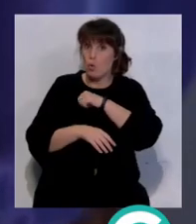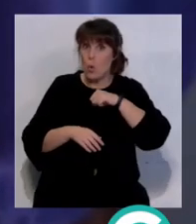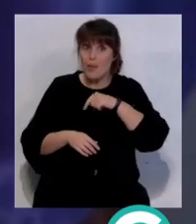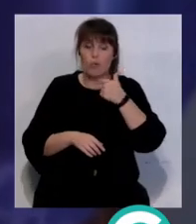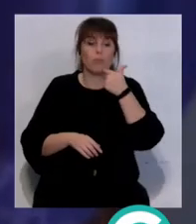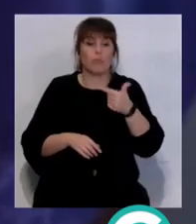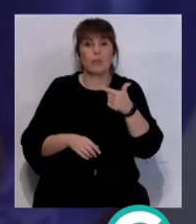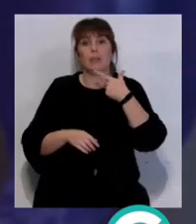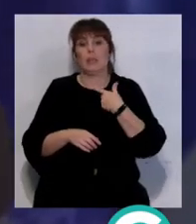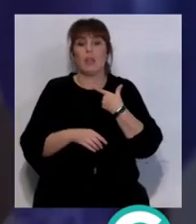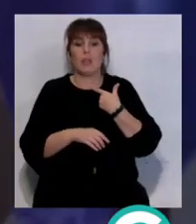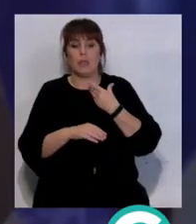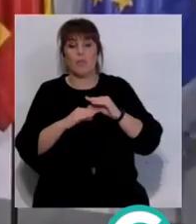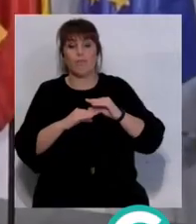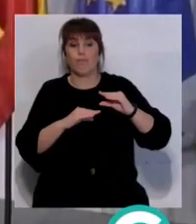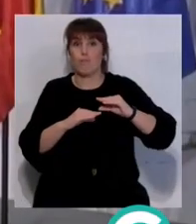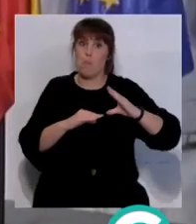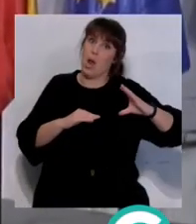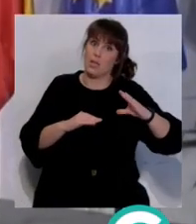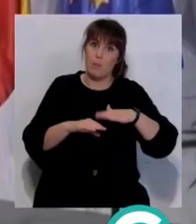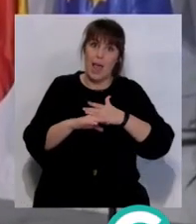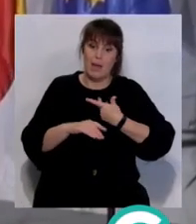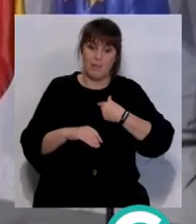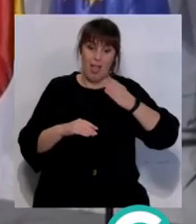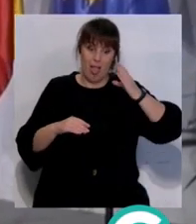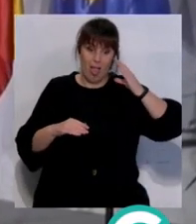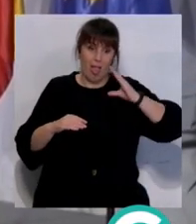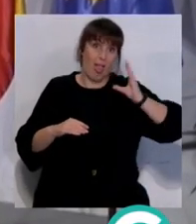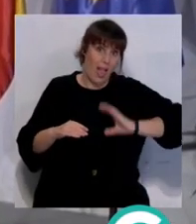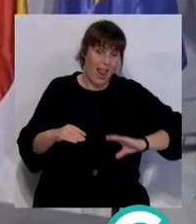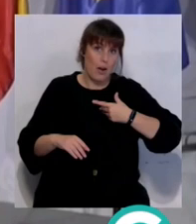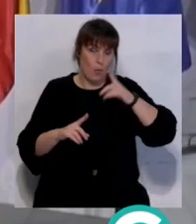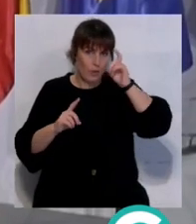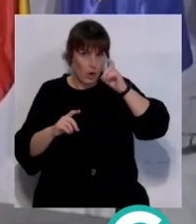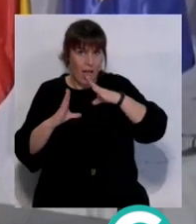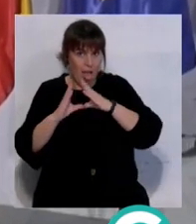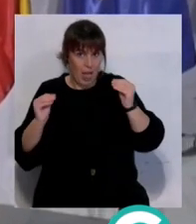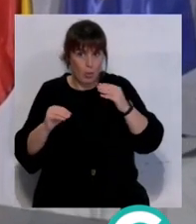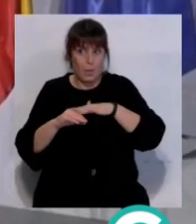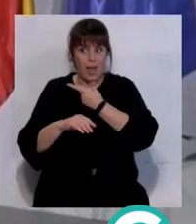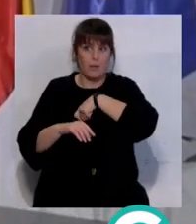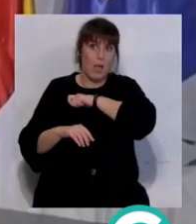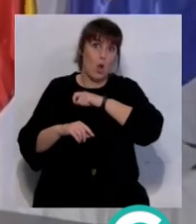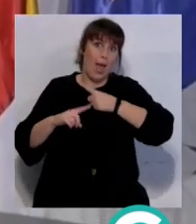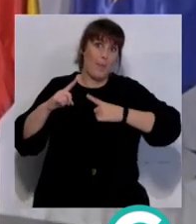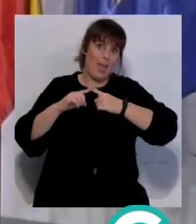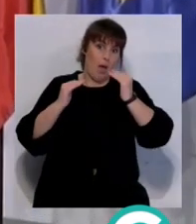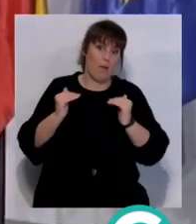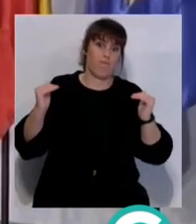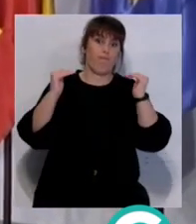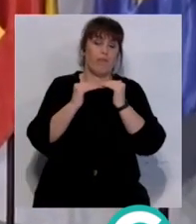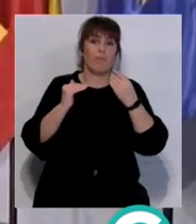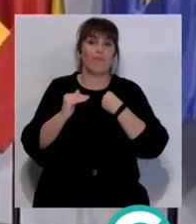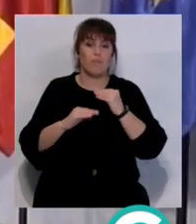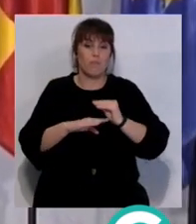el incremento retributivo realizado para equiparar los salarios de los docentes andaluces a la media española, con una aportación